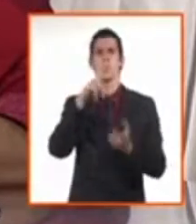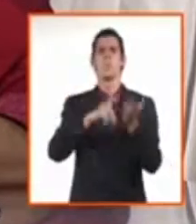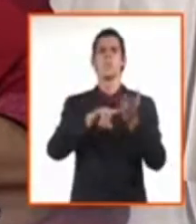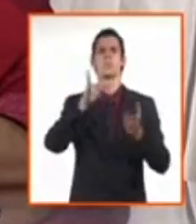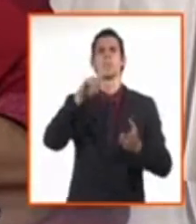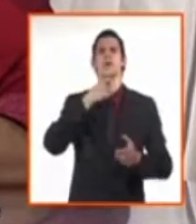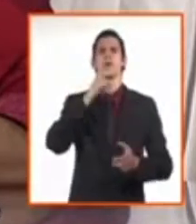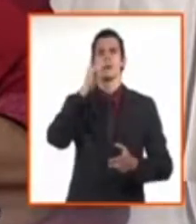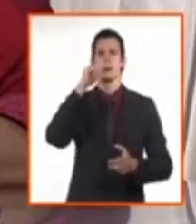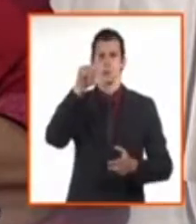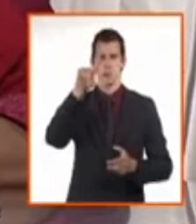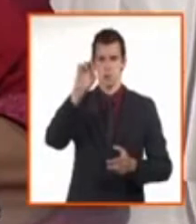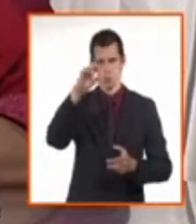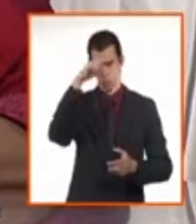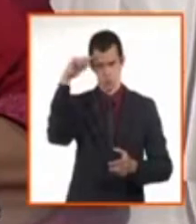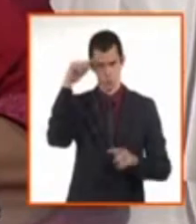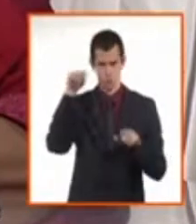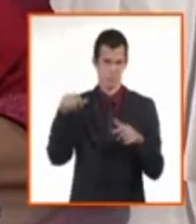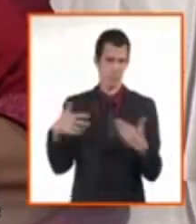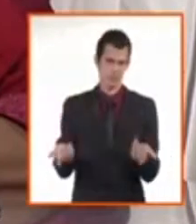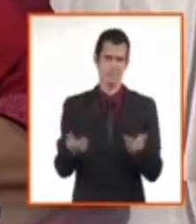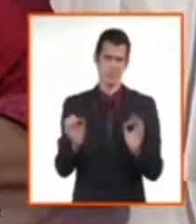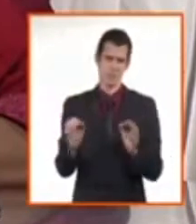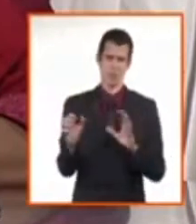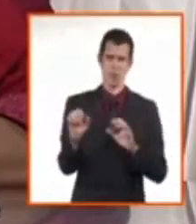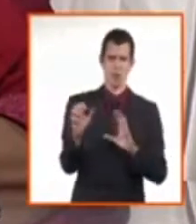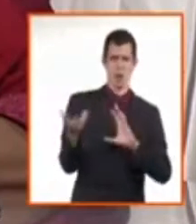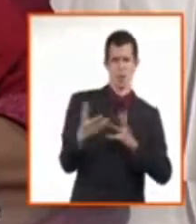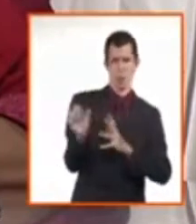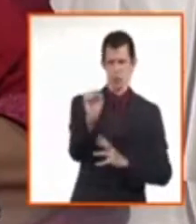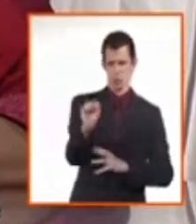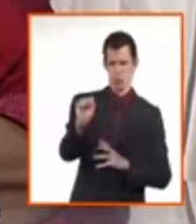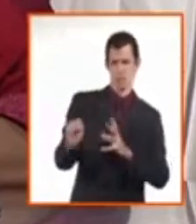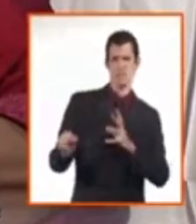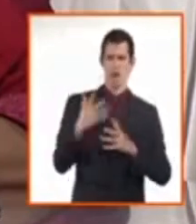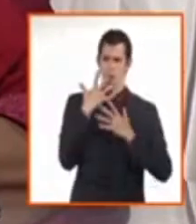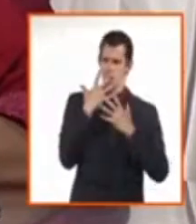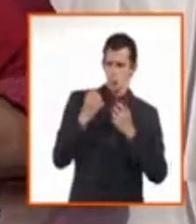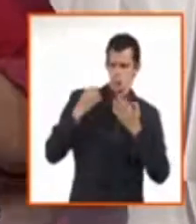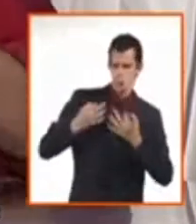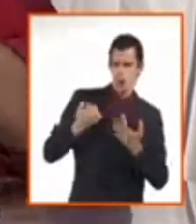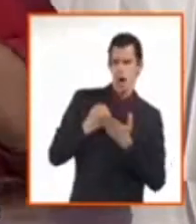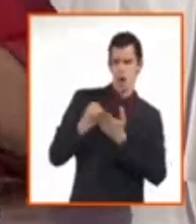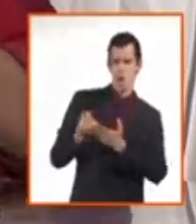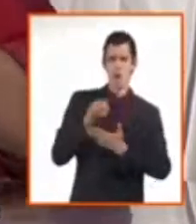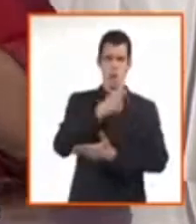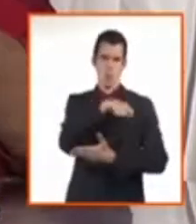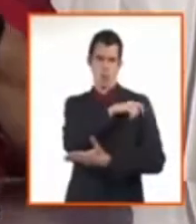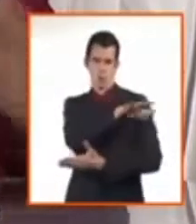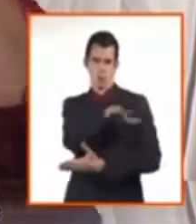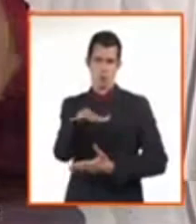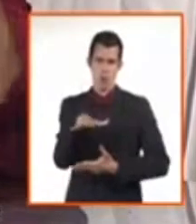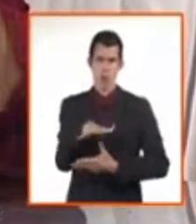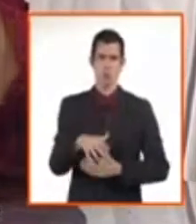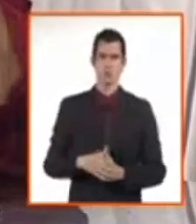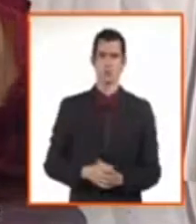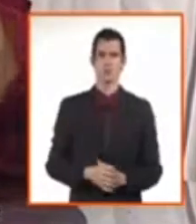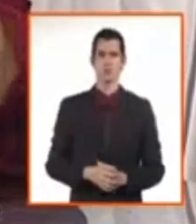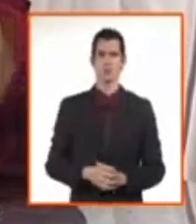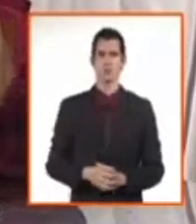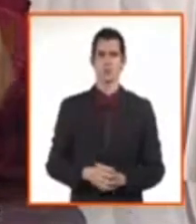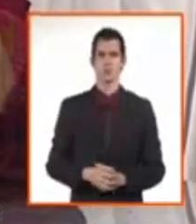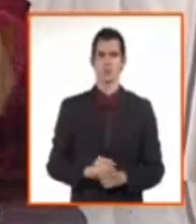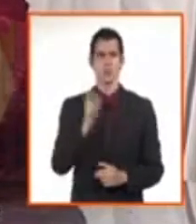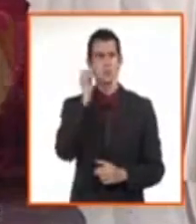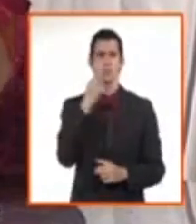que estaba funcionando como vocera de la vocería oficial de la cumbre que dice que no abandonó la novena cumbre sólo renunció